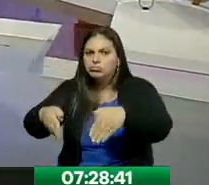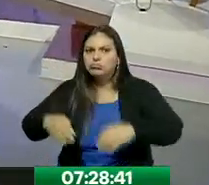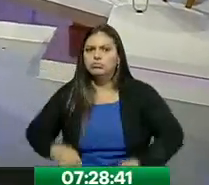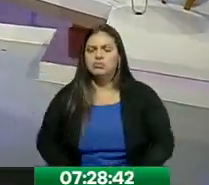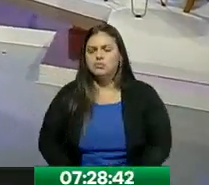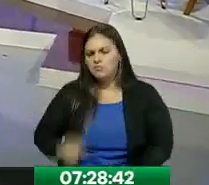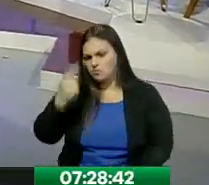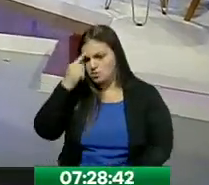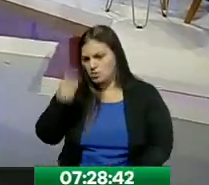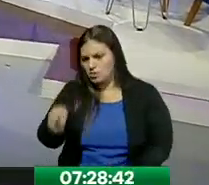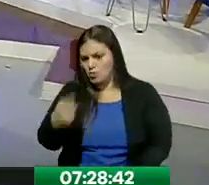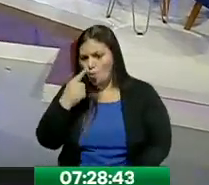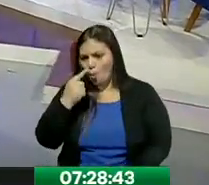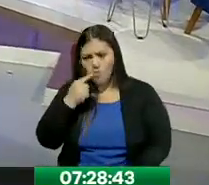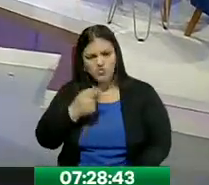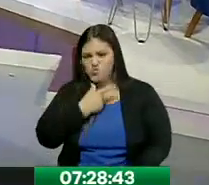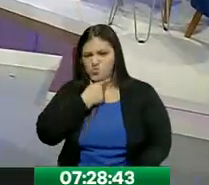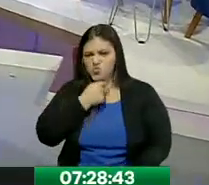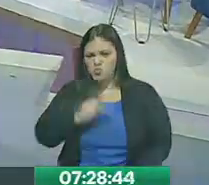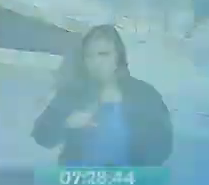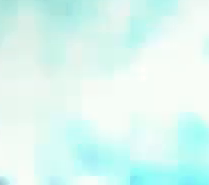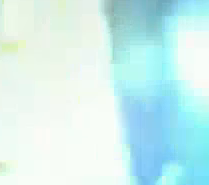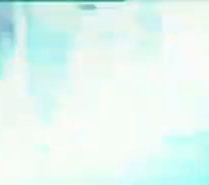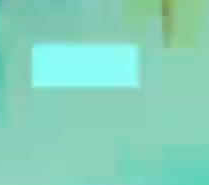resolución jurídica.